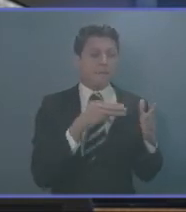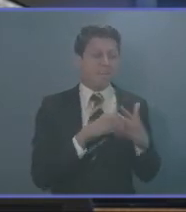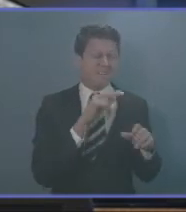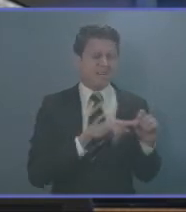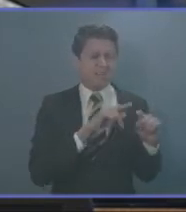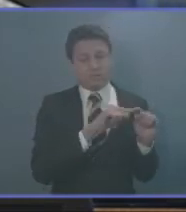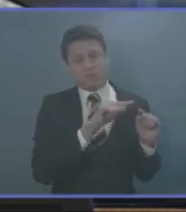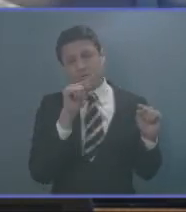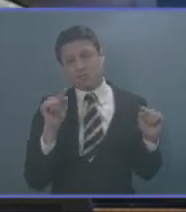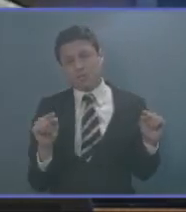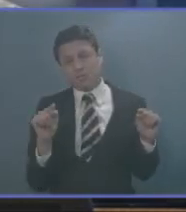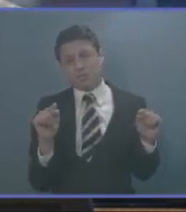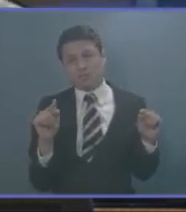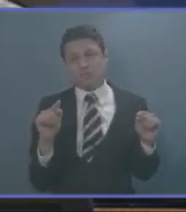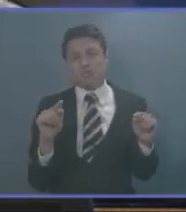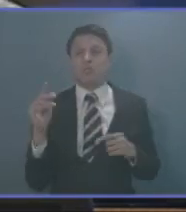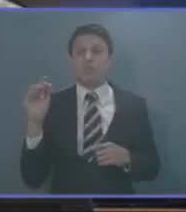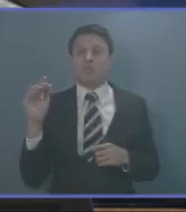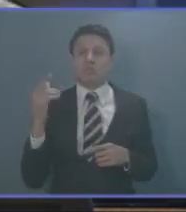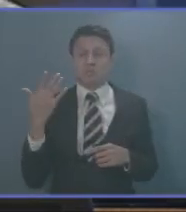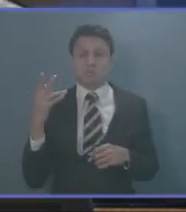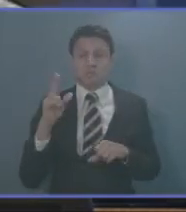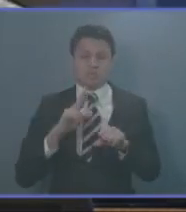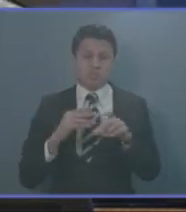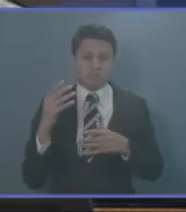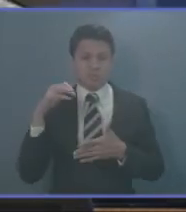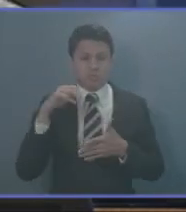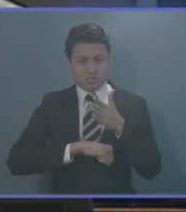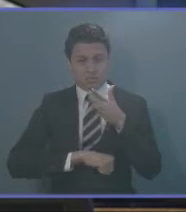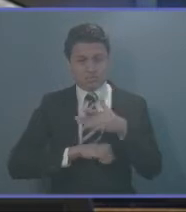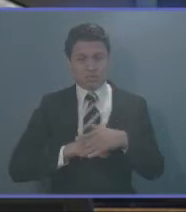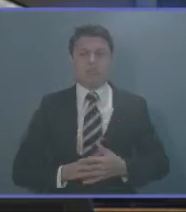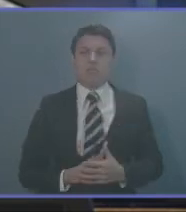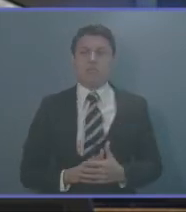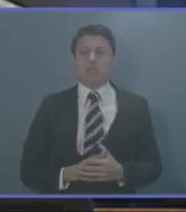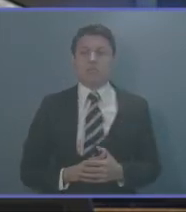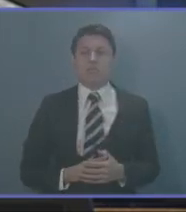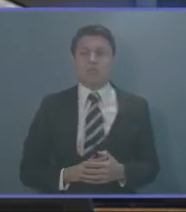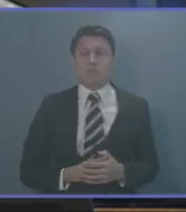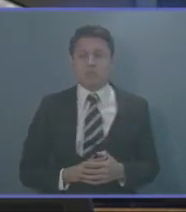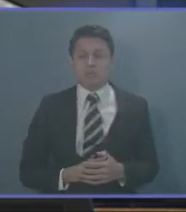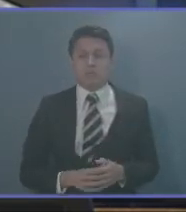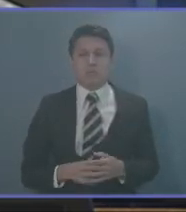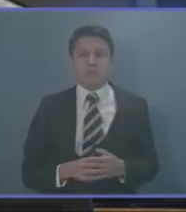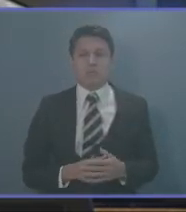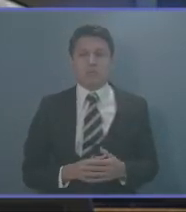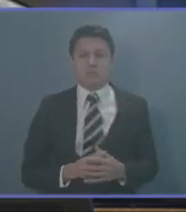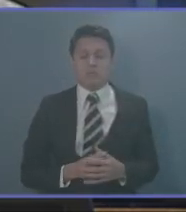2.000 dólares, 15 dólares como cuota fija, más adicional por cada millar o fracción de 0.50